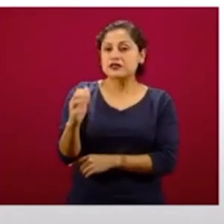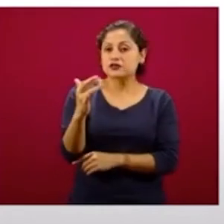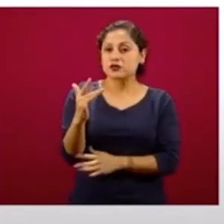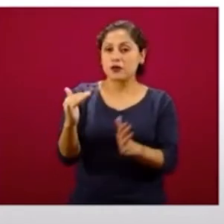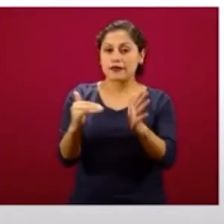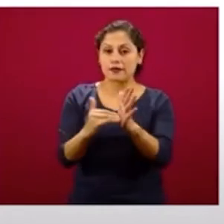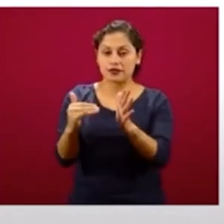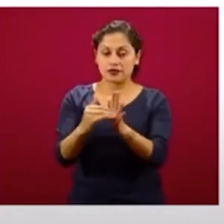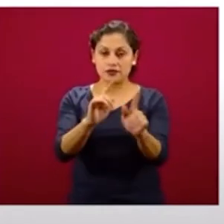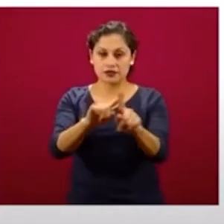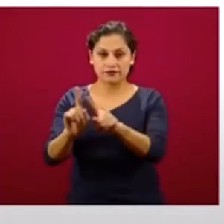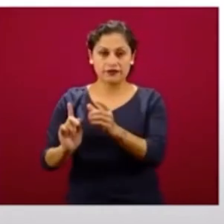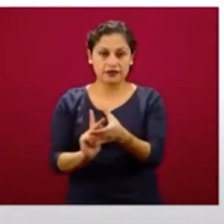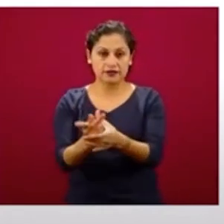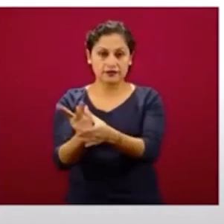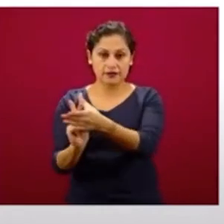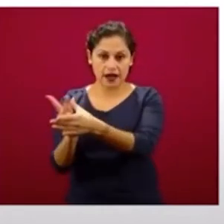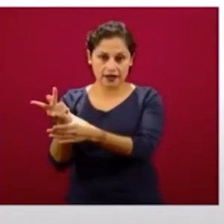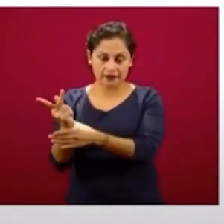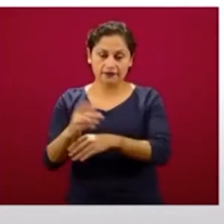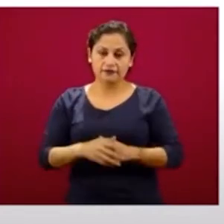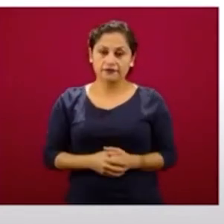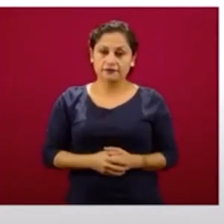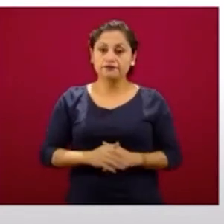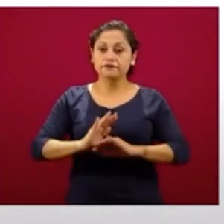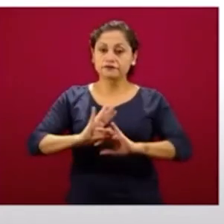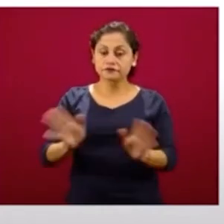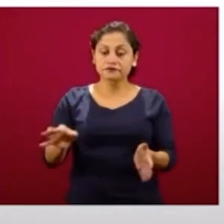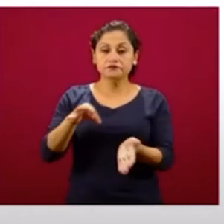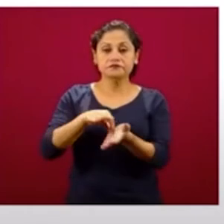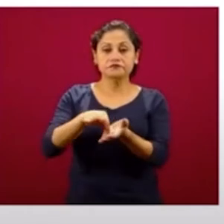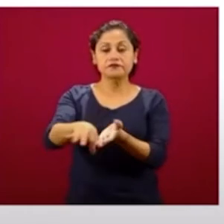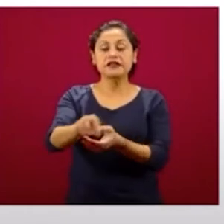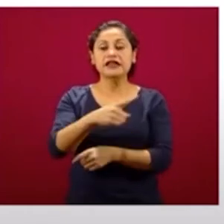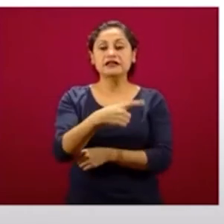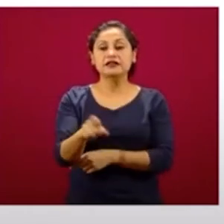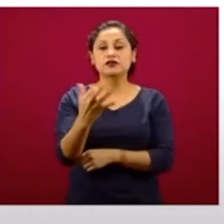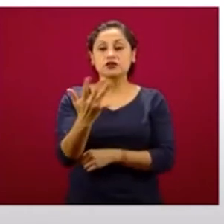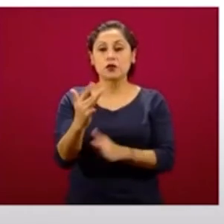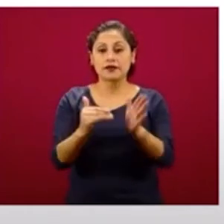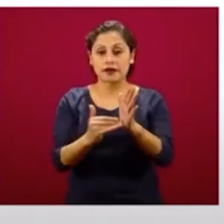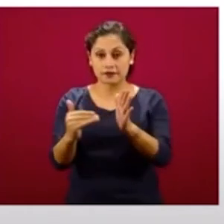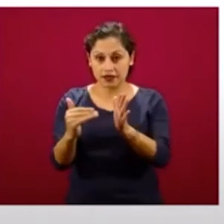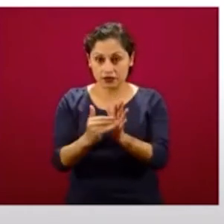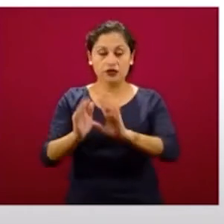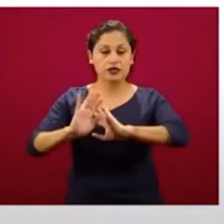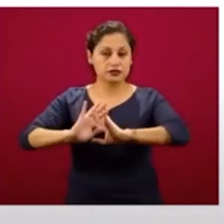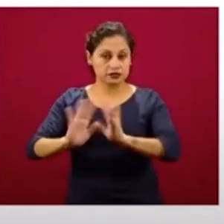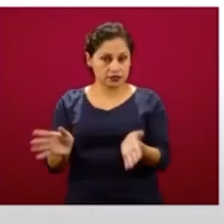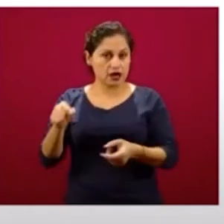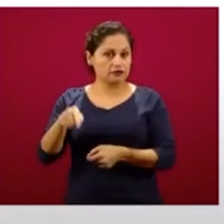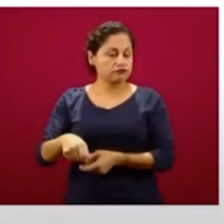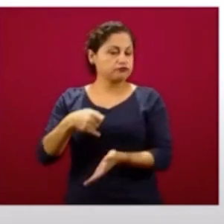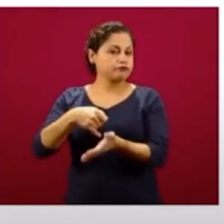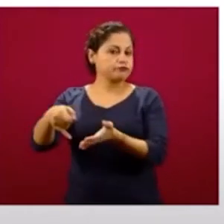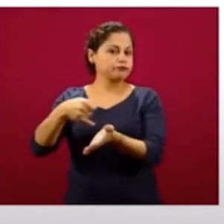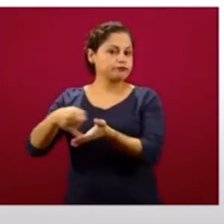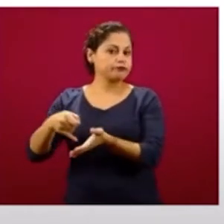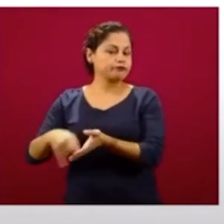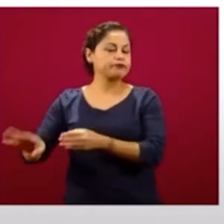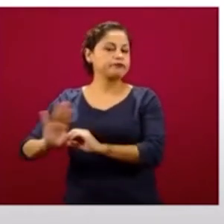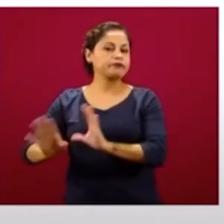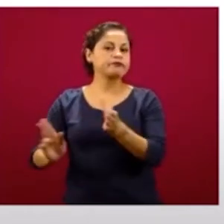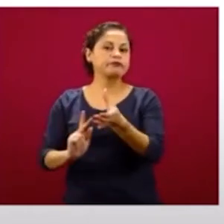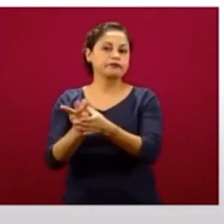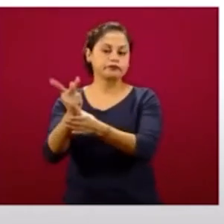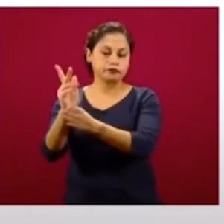millones de plantas. Ya se sembraron 150 millones de plantas, ya están plantadas en el primer ciclo. Ahorita